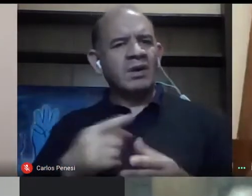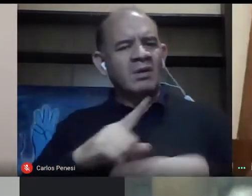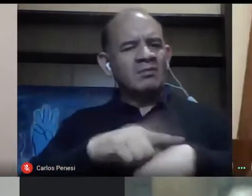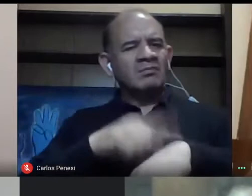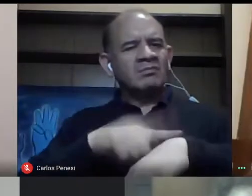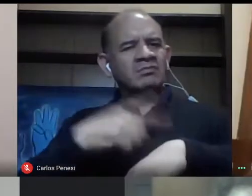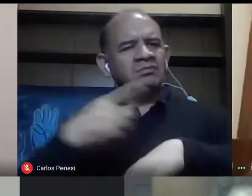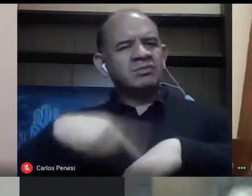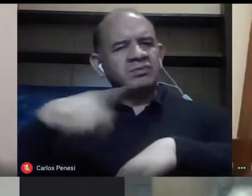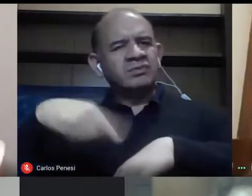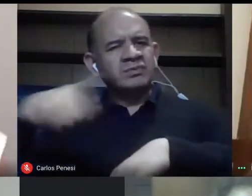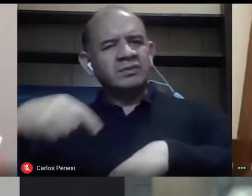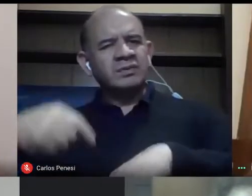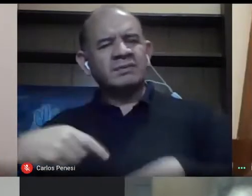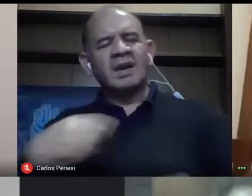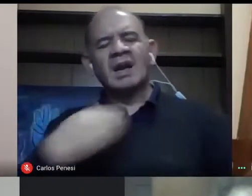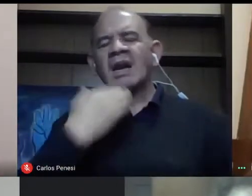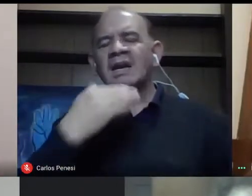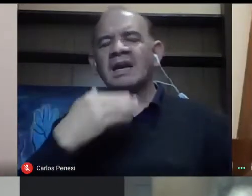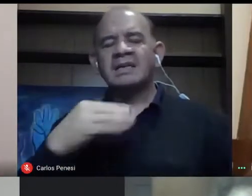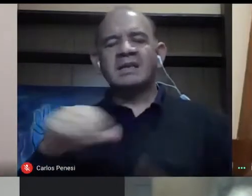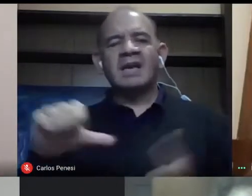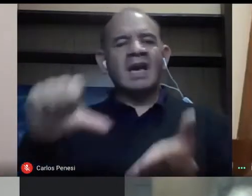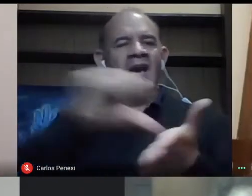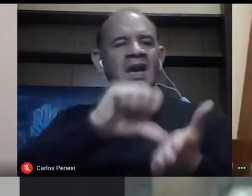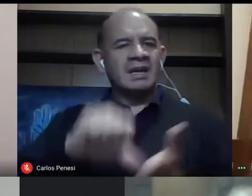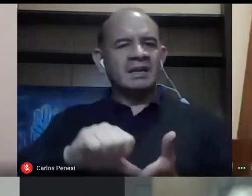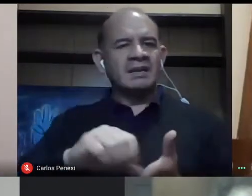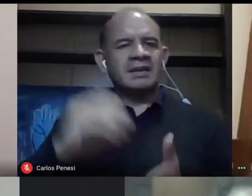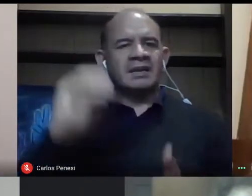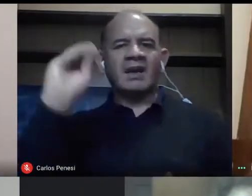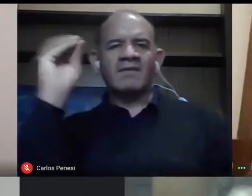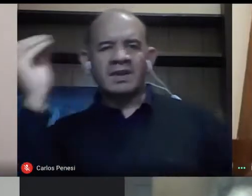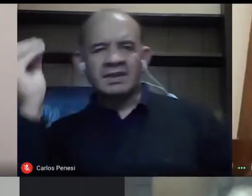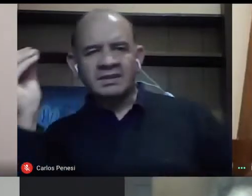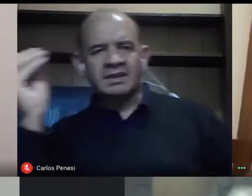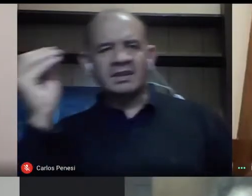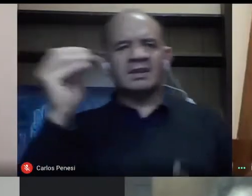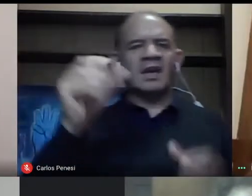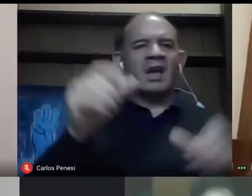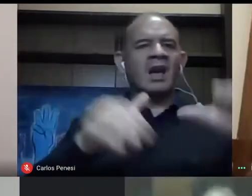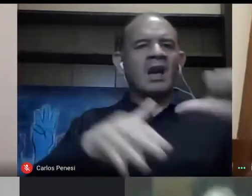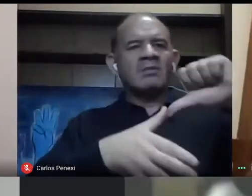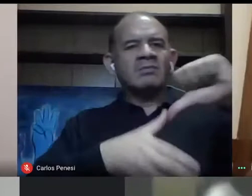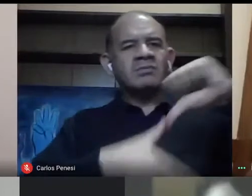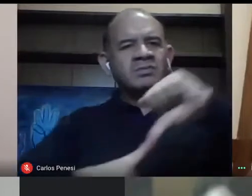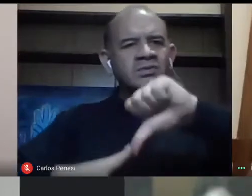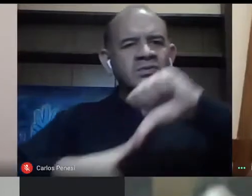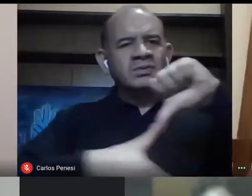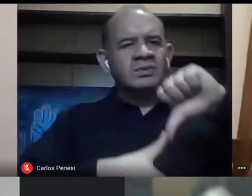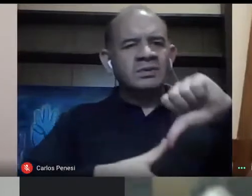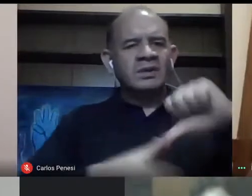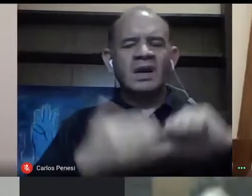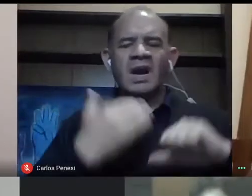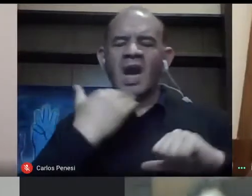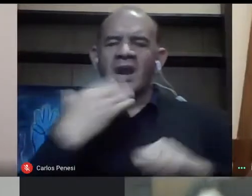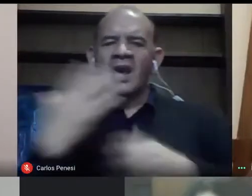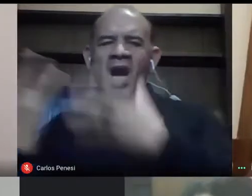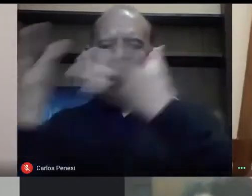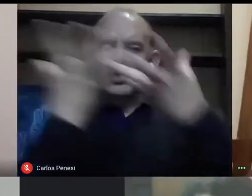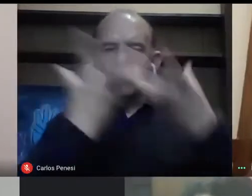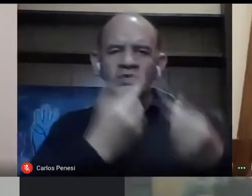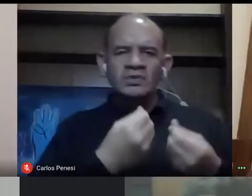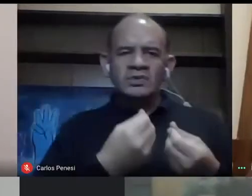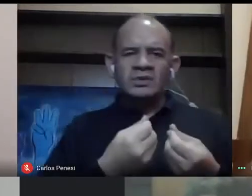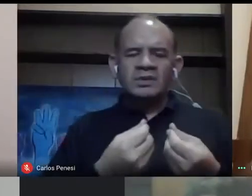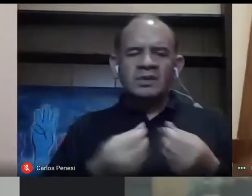por suerte los países latinoamericanos, Argentina, Brasil, Ecuador, Paraguay fueron los que lideraron el tema, y